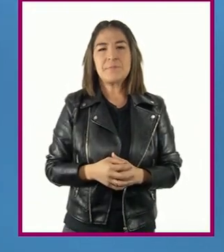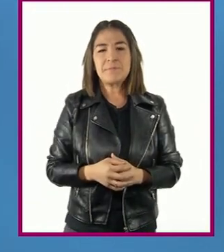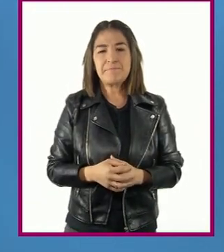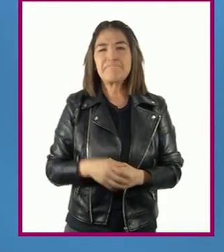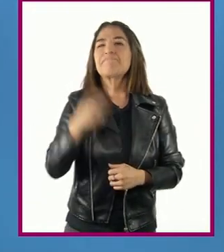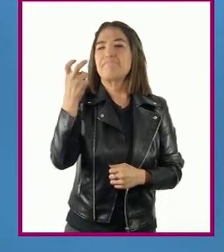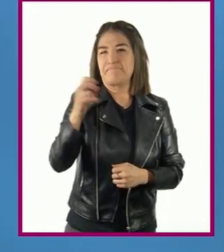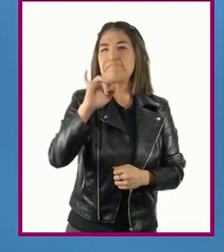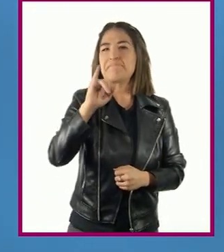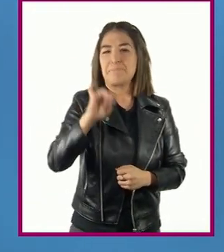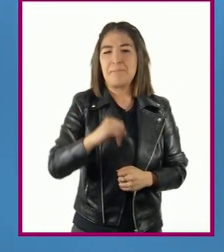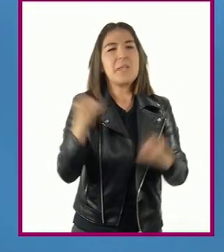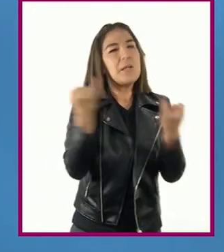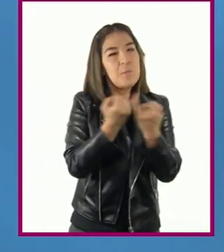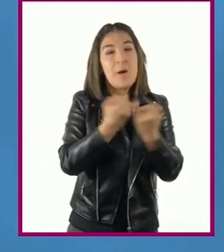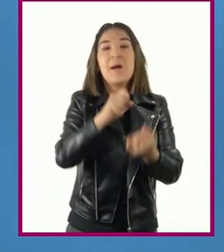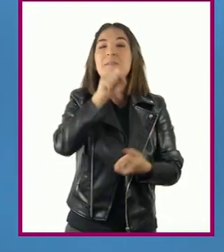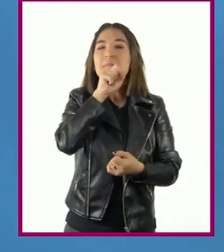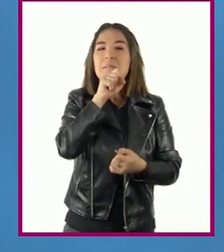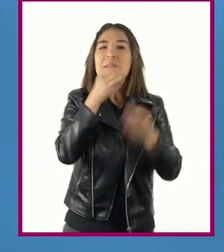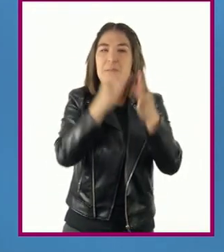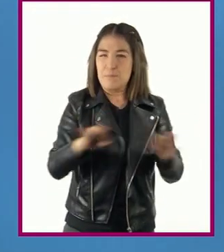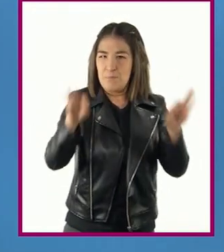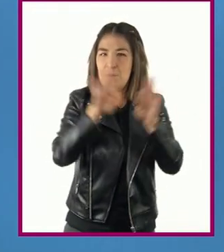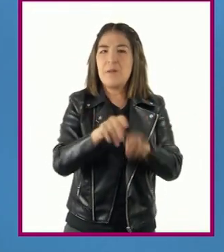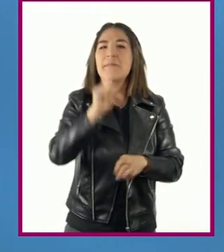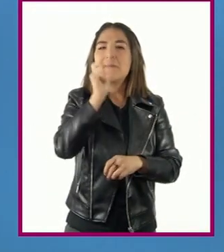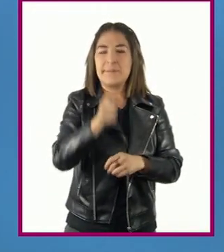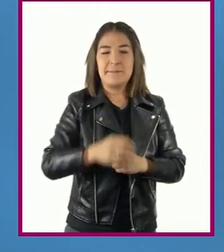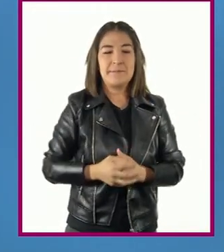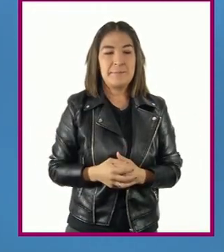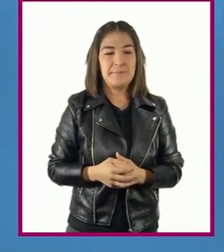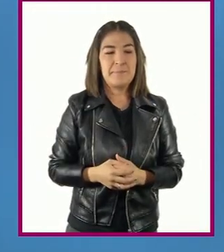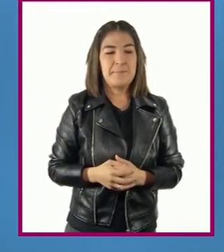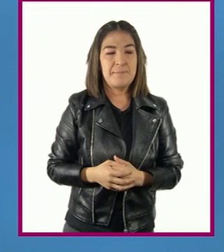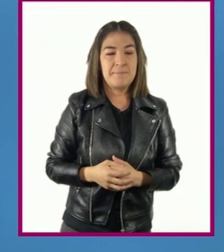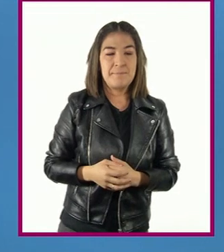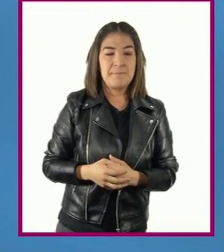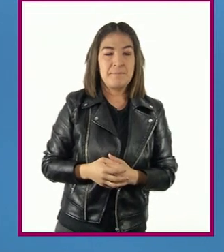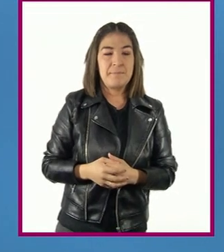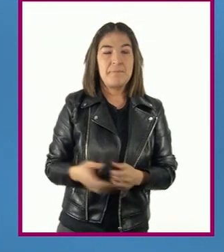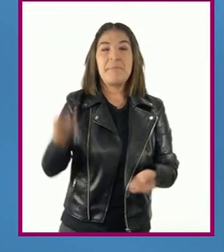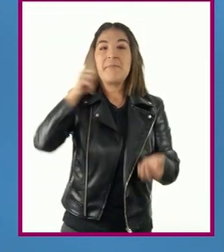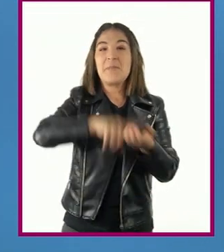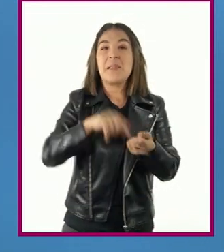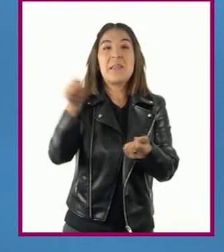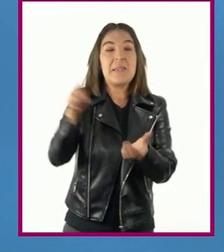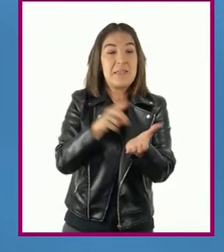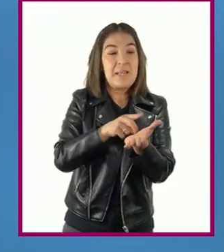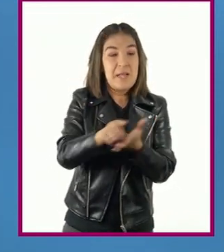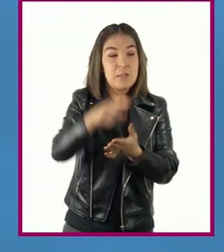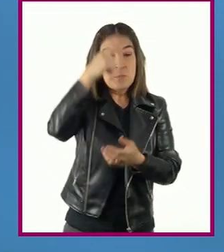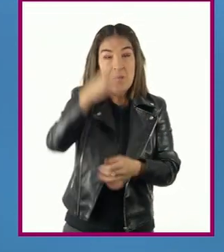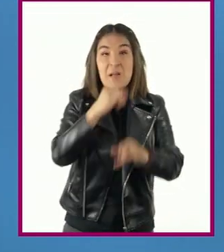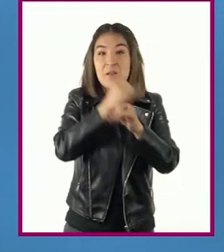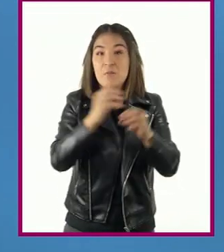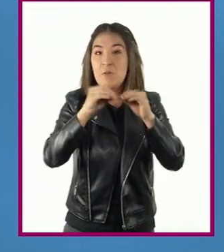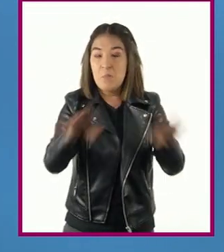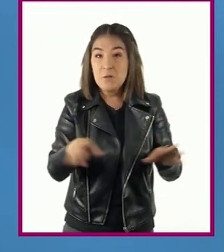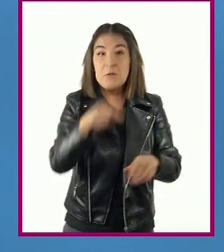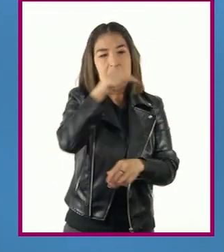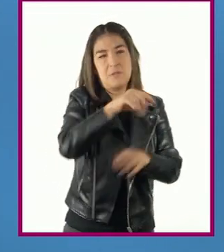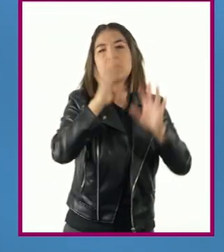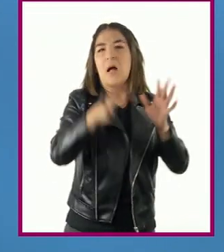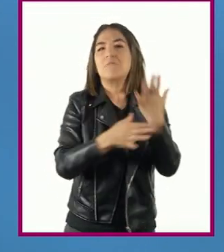Así es, también es importante decir que el derecho al acceso a la información está garantizado en